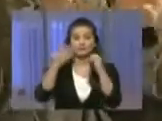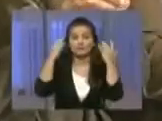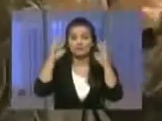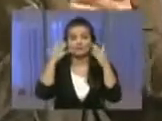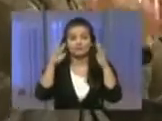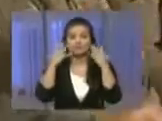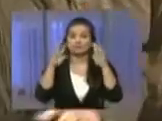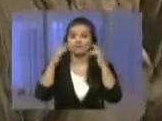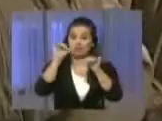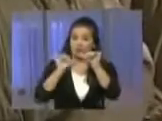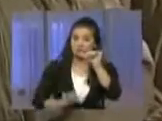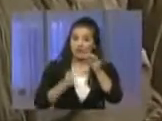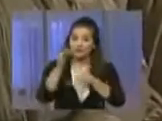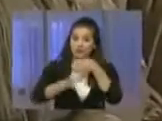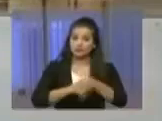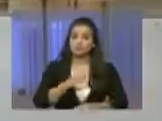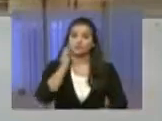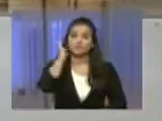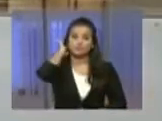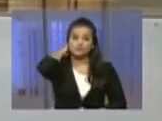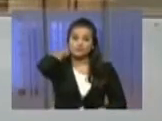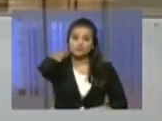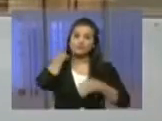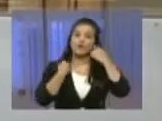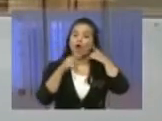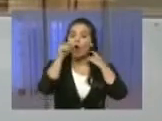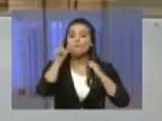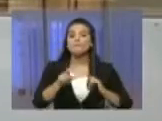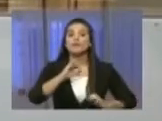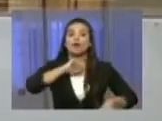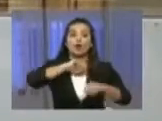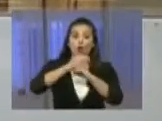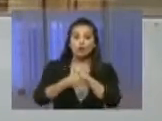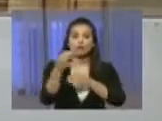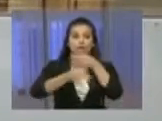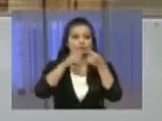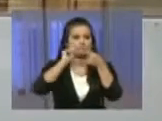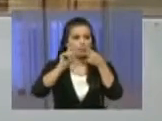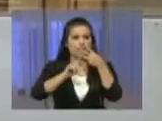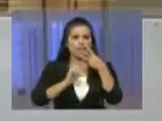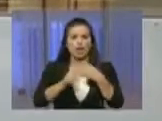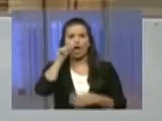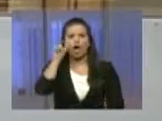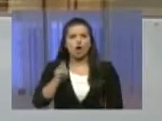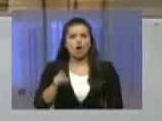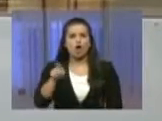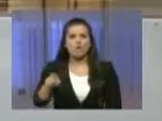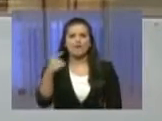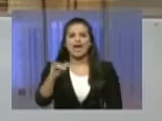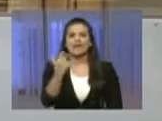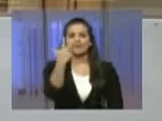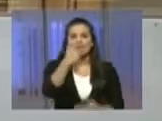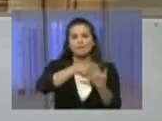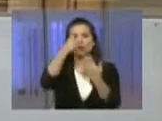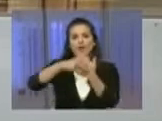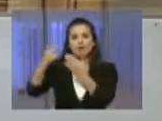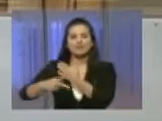Rodríguez ha hablado Jorge Rodríguez El único hombre que tiene tres programas